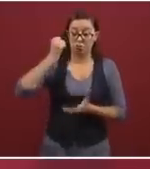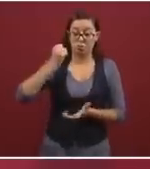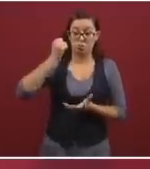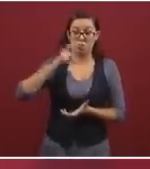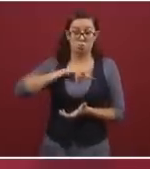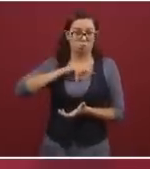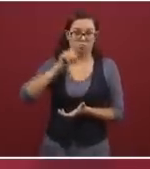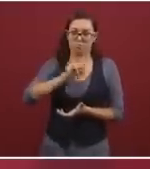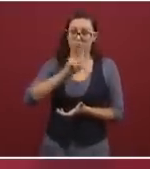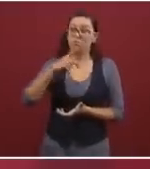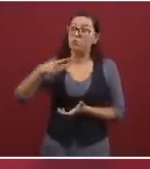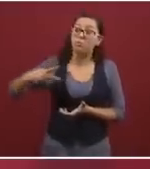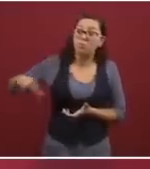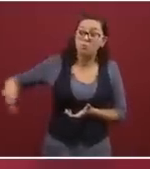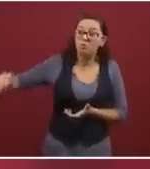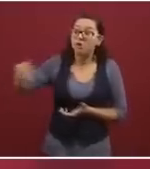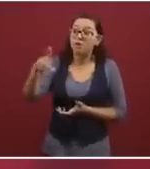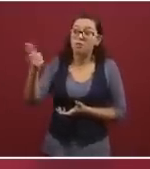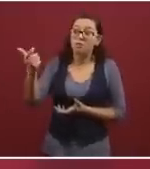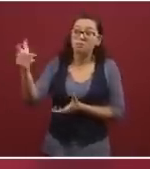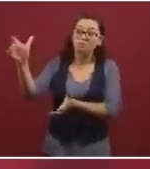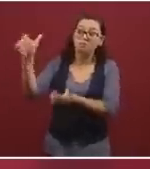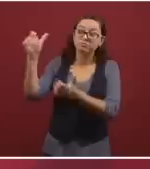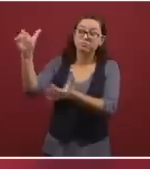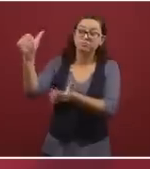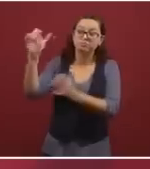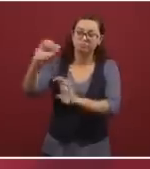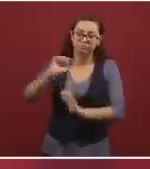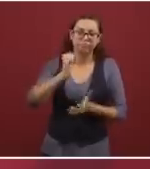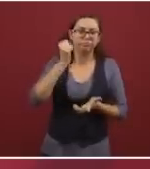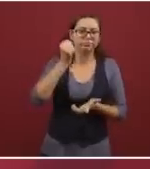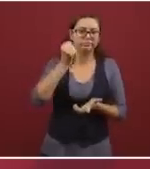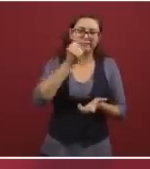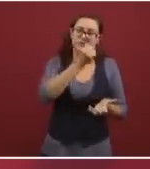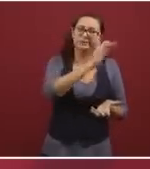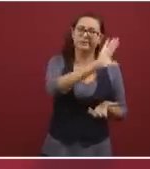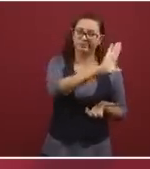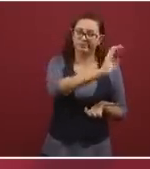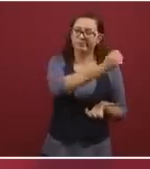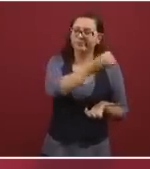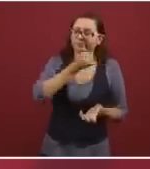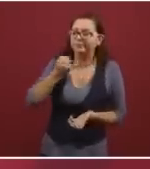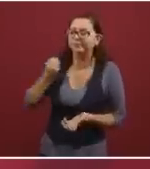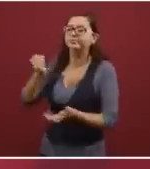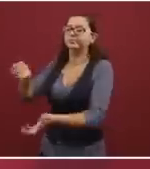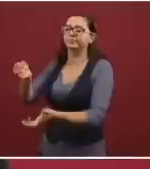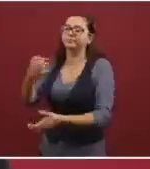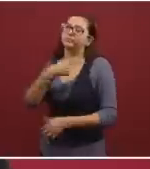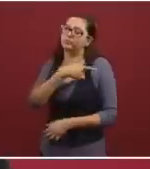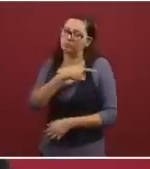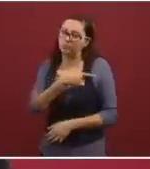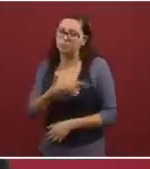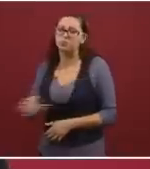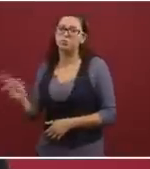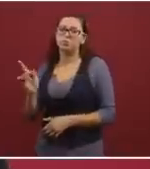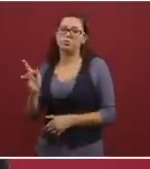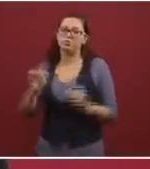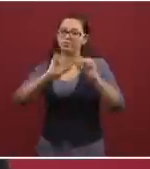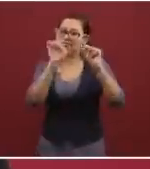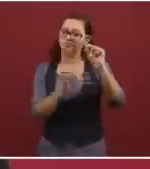pueblo, le está llegando más a los pobres. Y es por el bien de